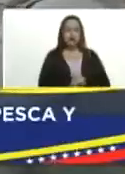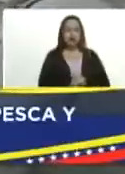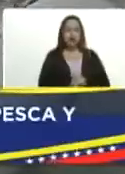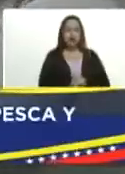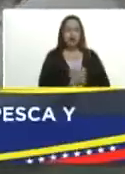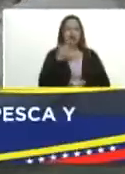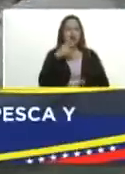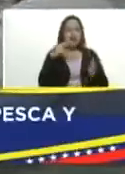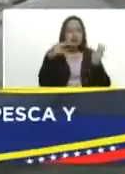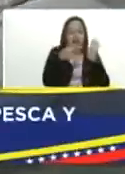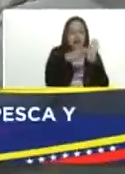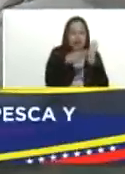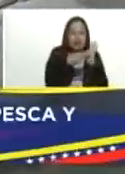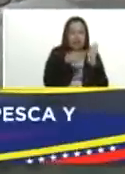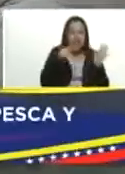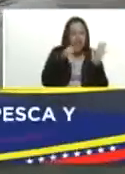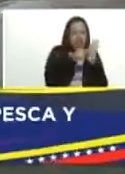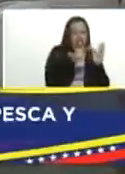Espinas.